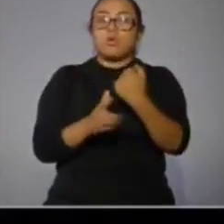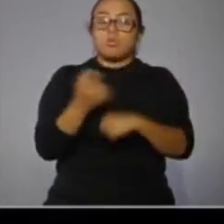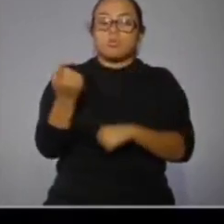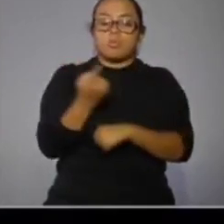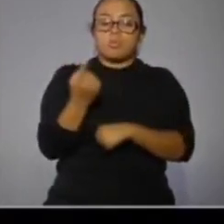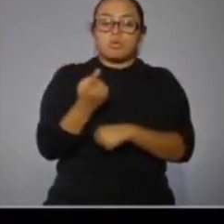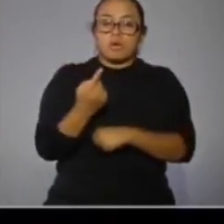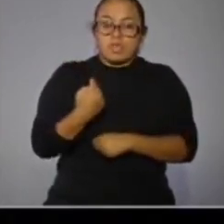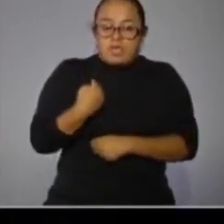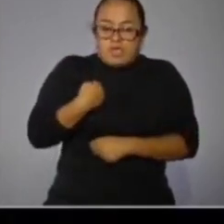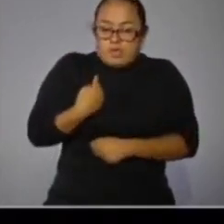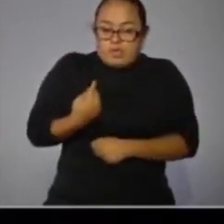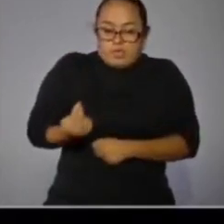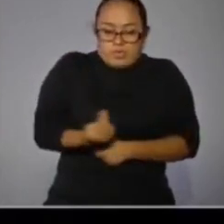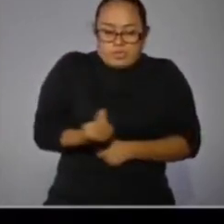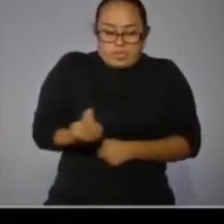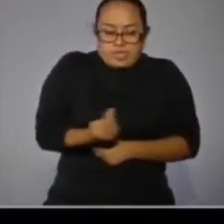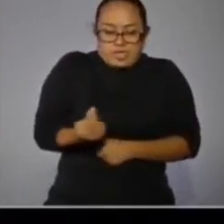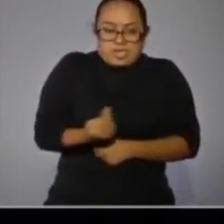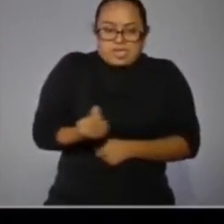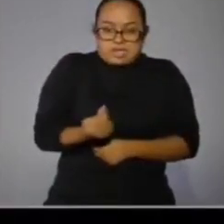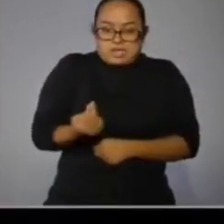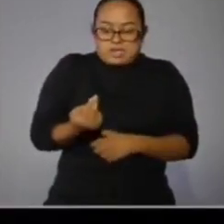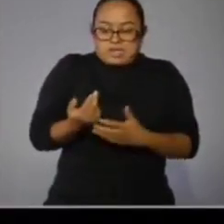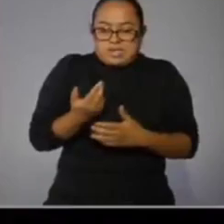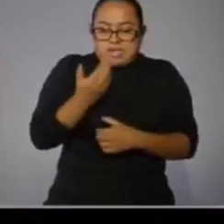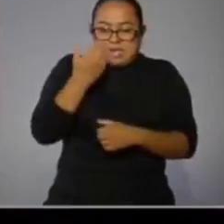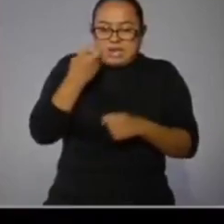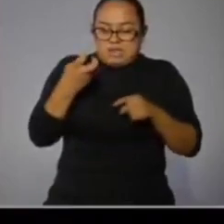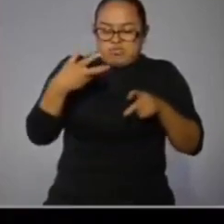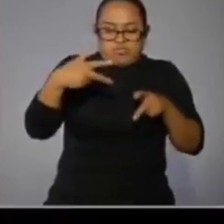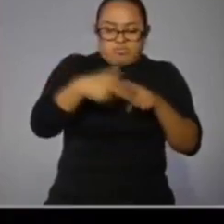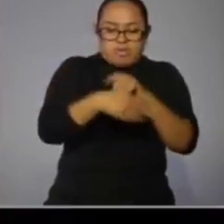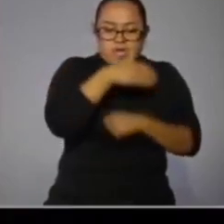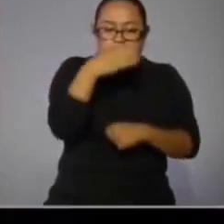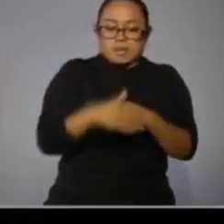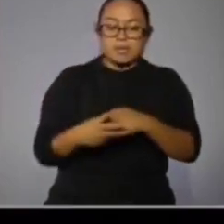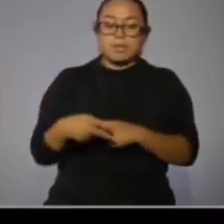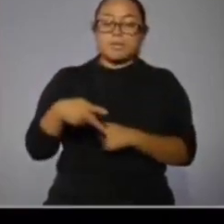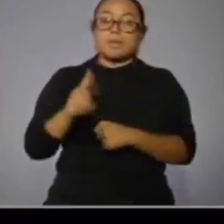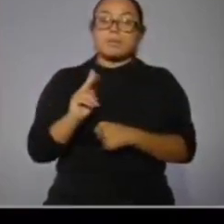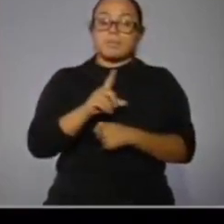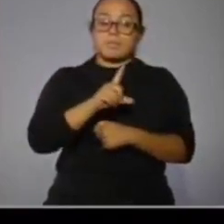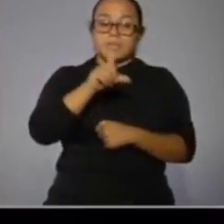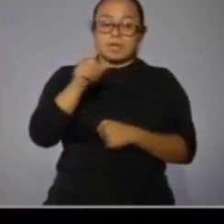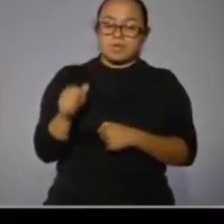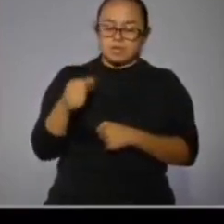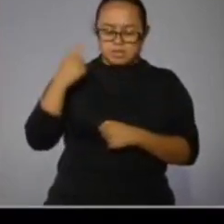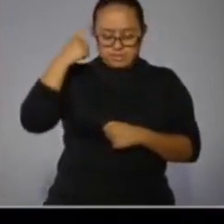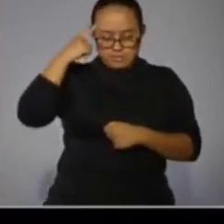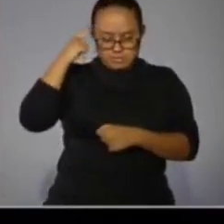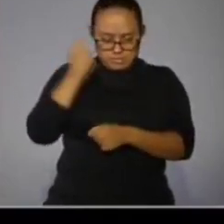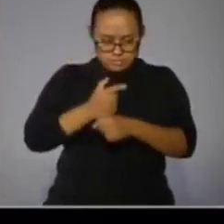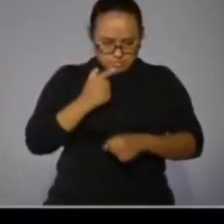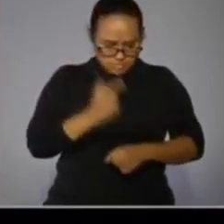tenía esa necesidad de finalizar el ciclo, pero después me empezaron a caer los veintes